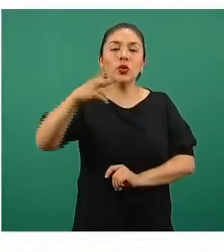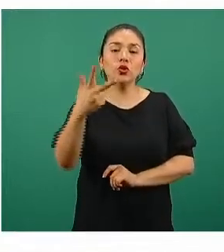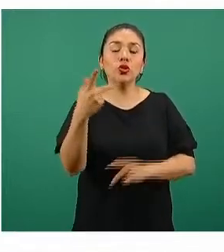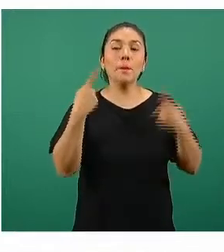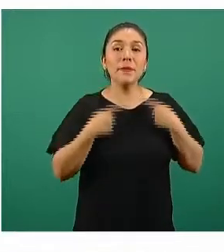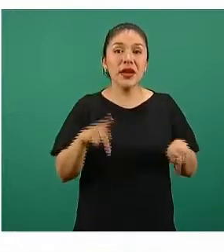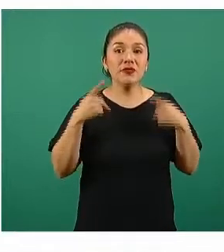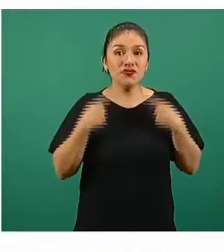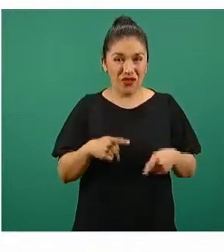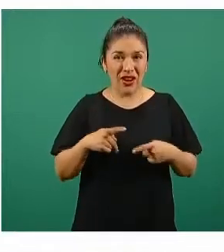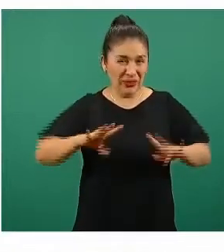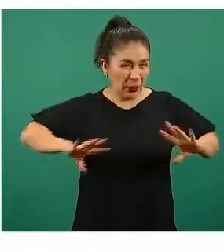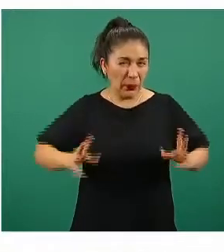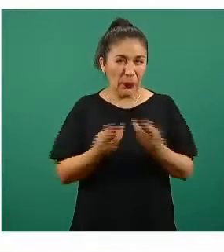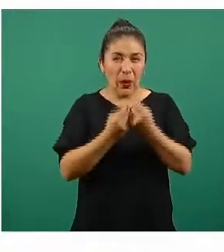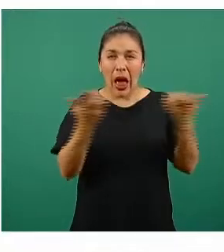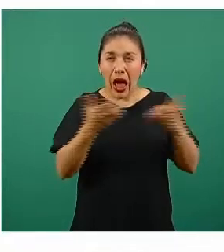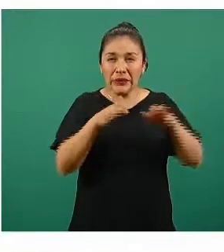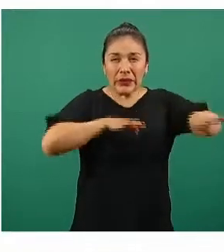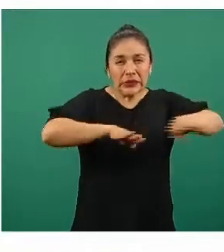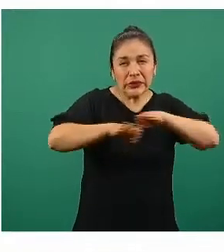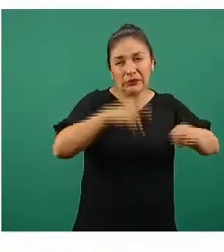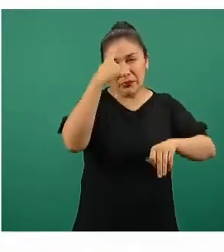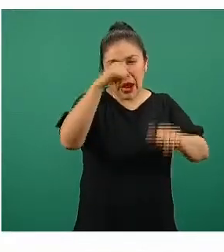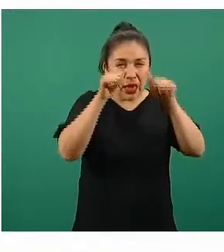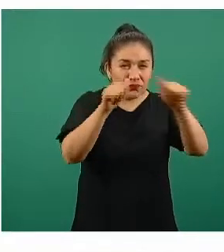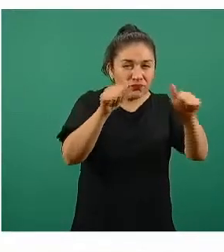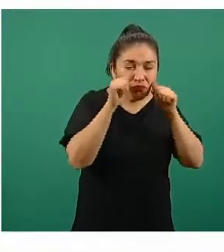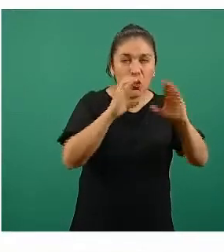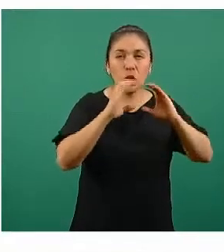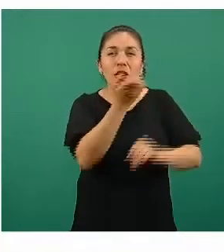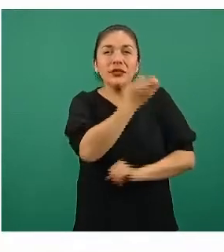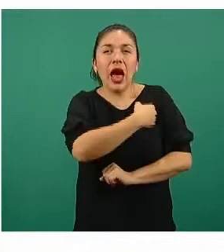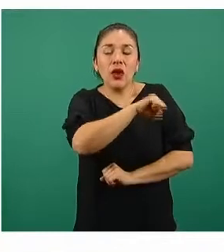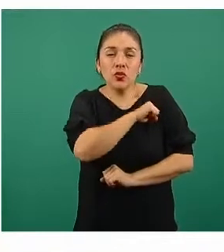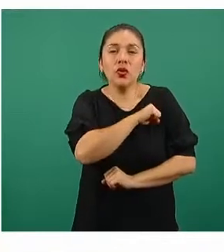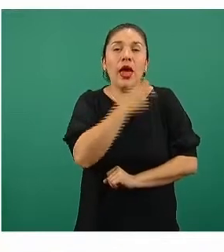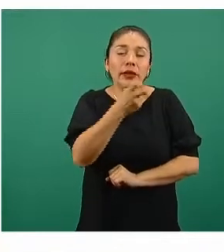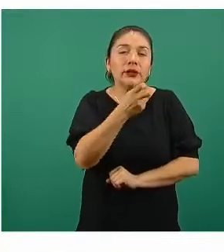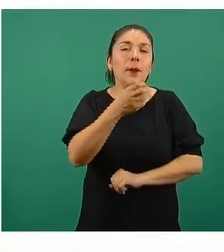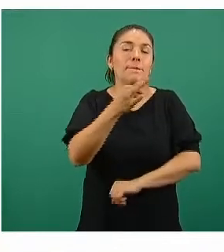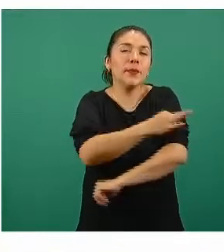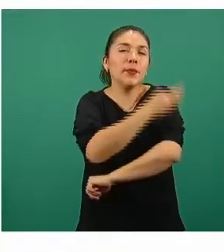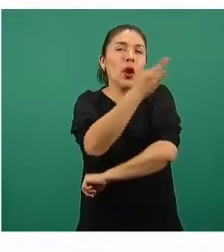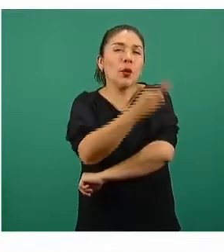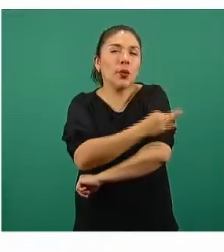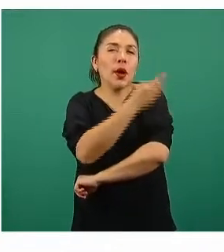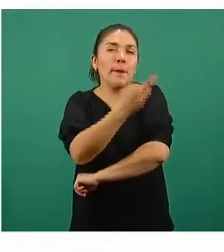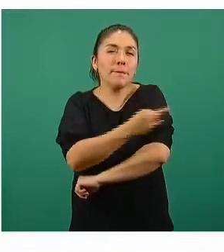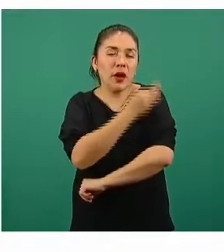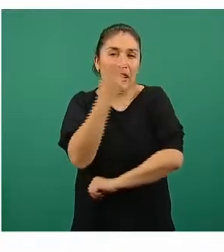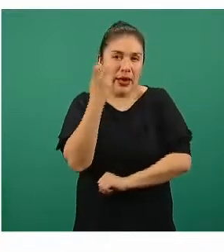622,658 personas que se dedican al cuidado de nuestra salud, a las que se les ha aplicado